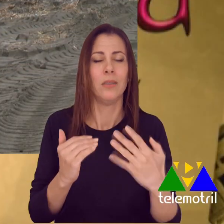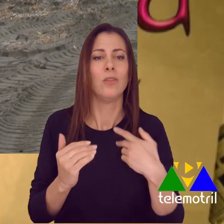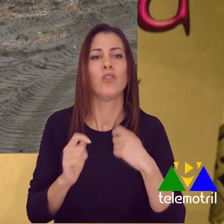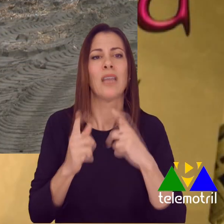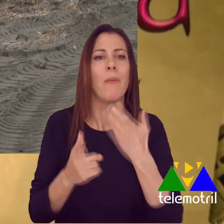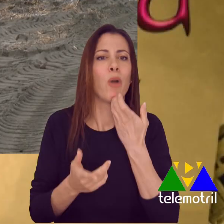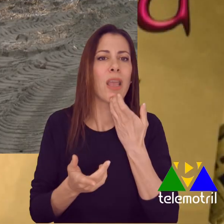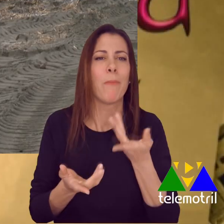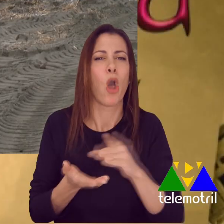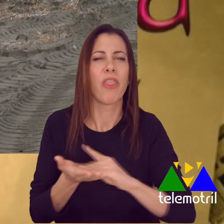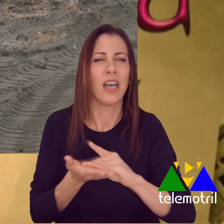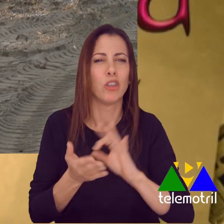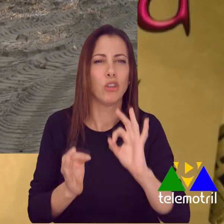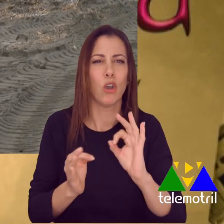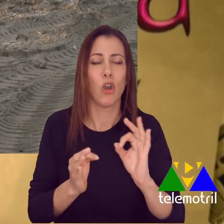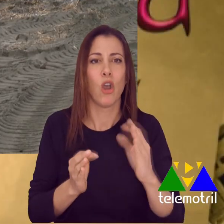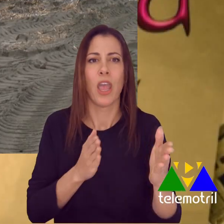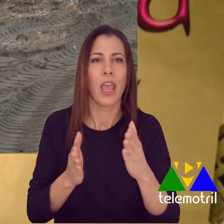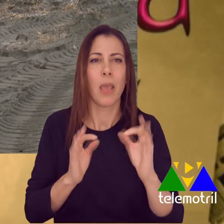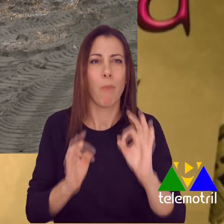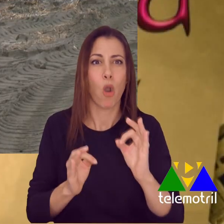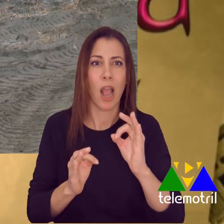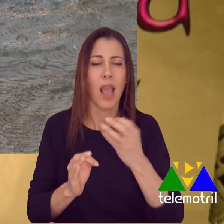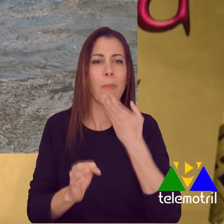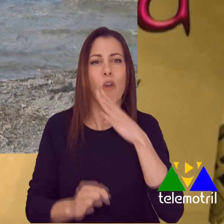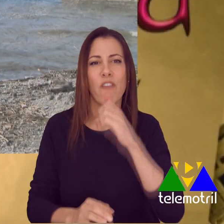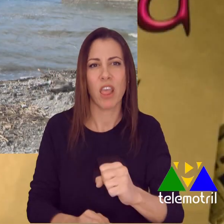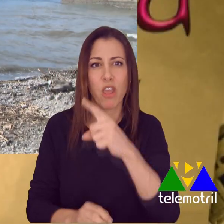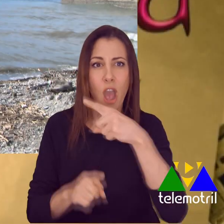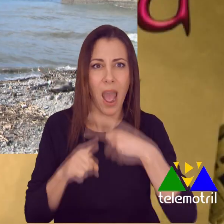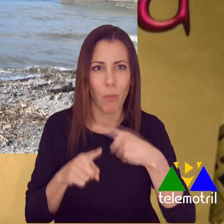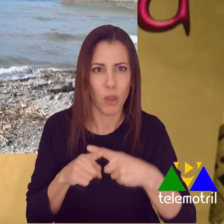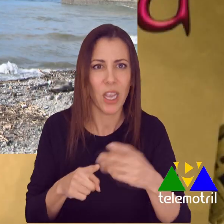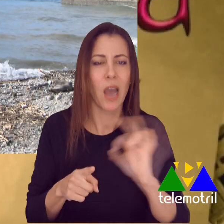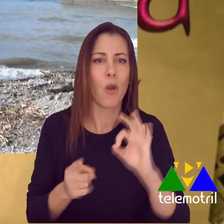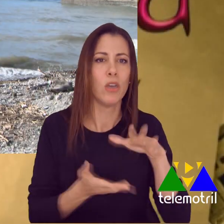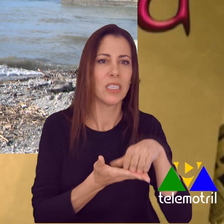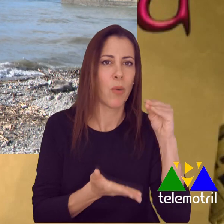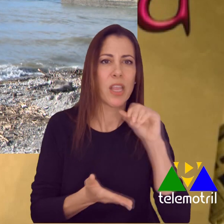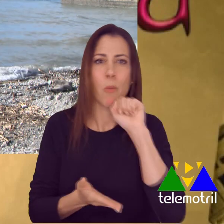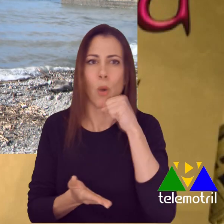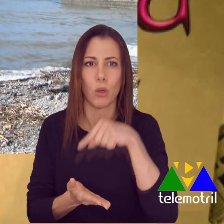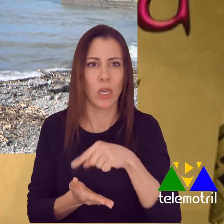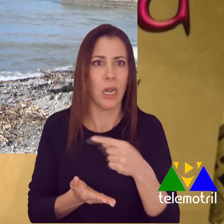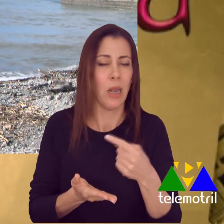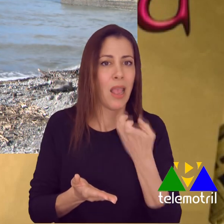datos de fenicios en Almuñécar, cuando damos datos fenicios en Salobreña, en Motril, carecemos de datos,